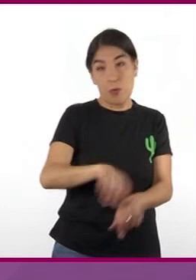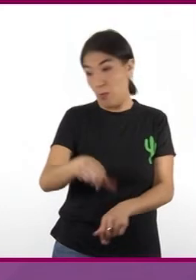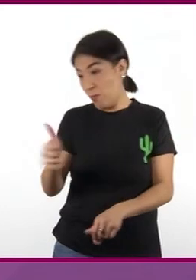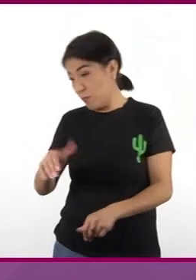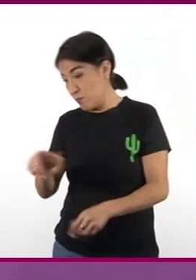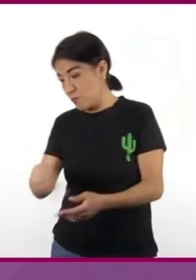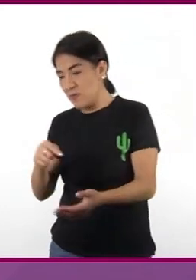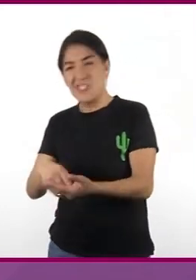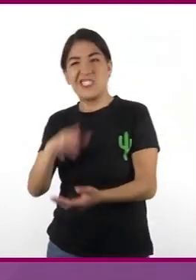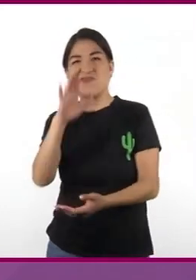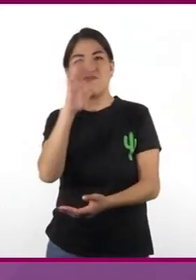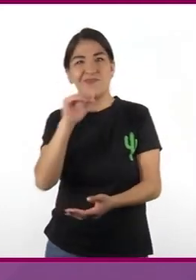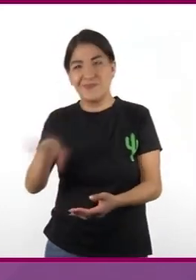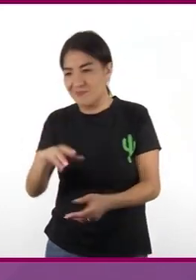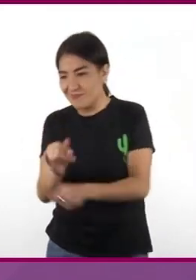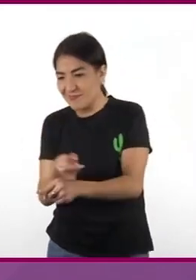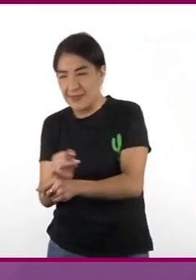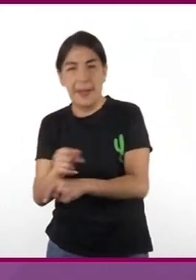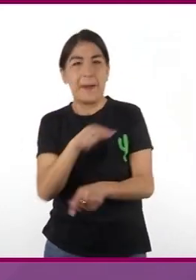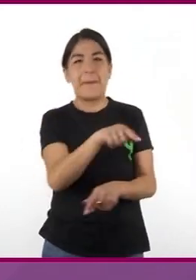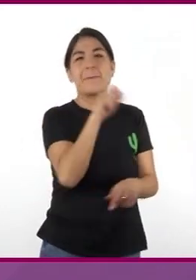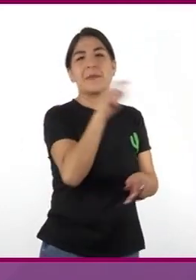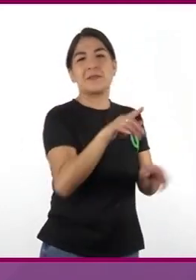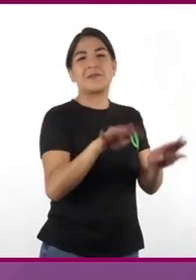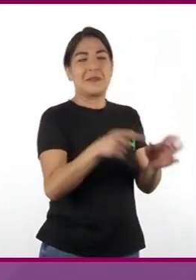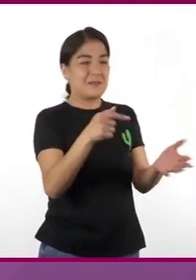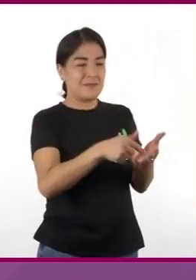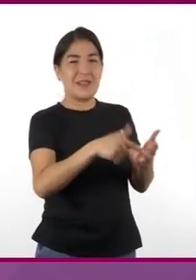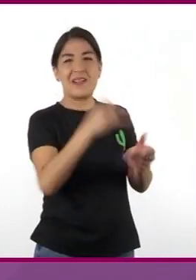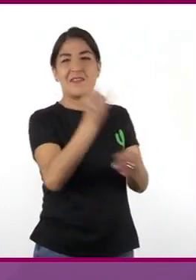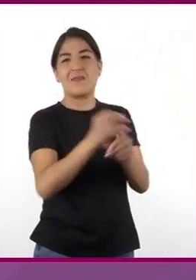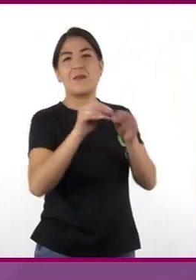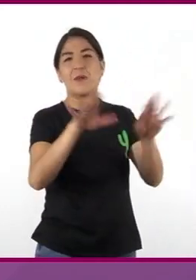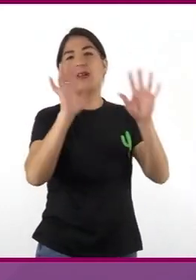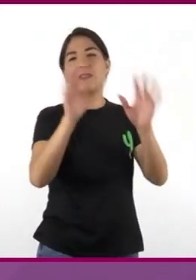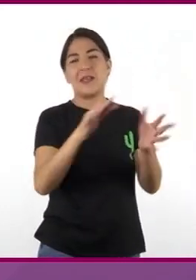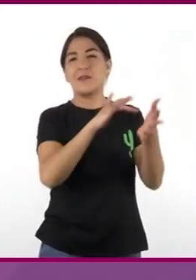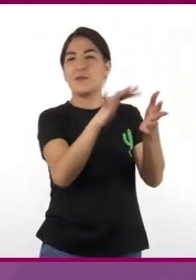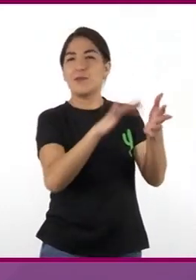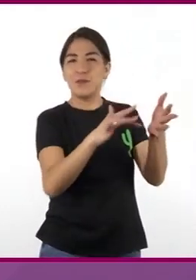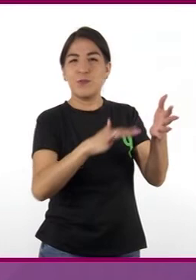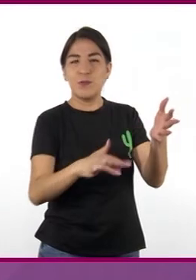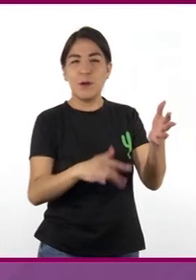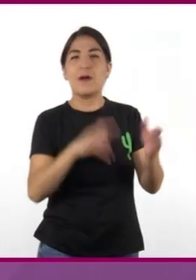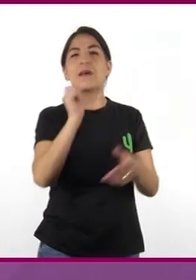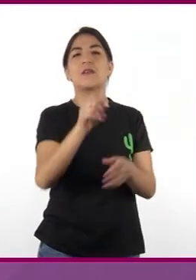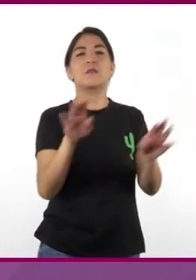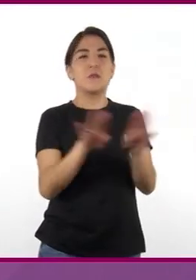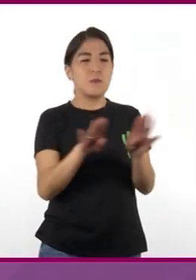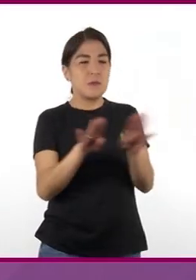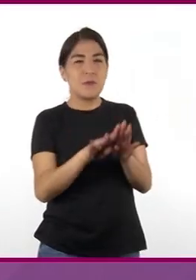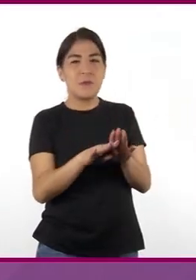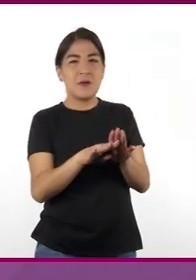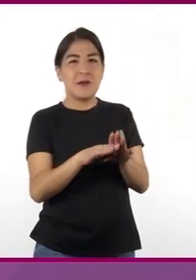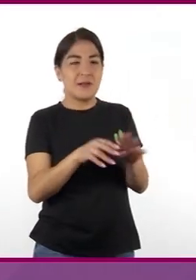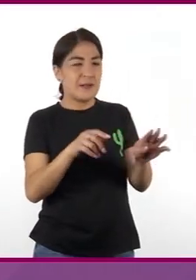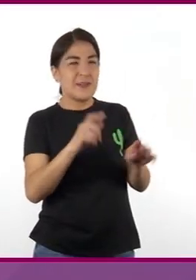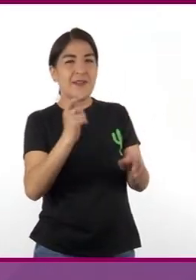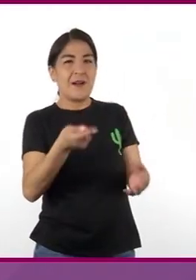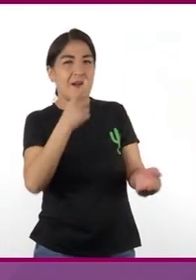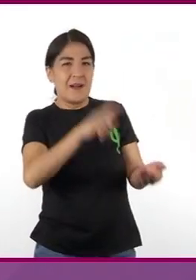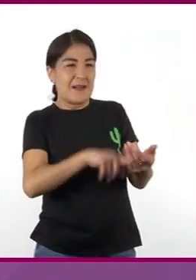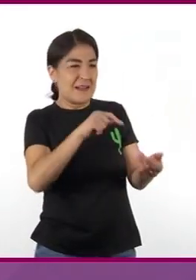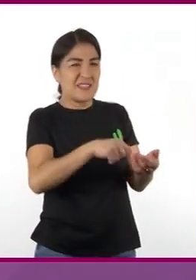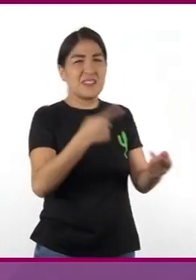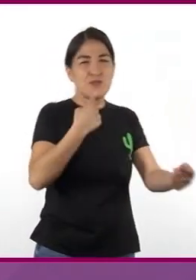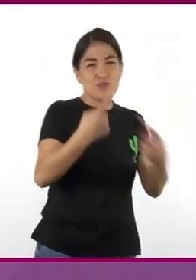porque esboza de manera implícita o explícita el estado del campo literario y las tensiones que en ese momento estaban en